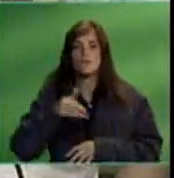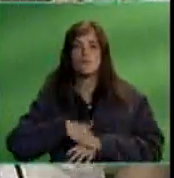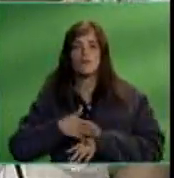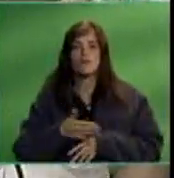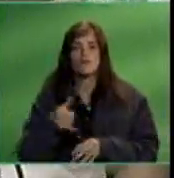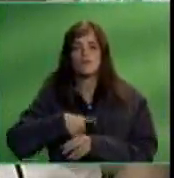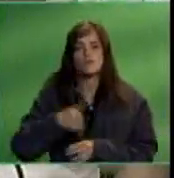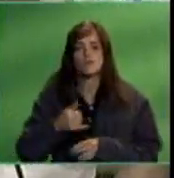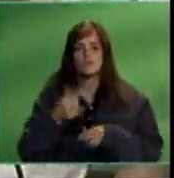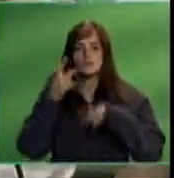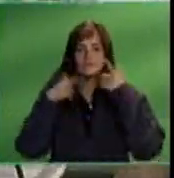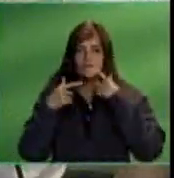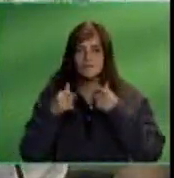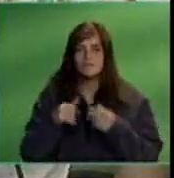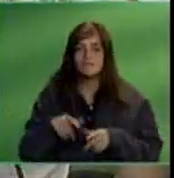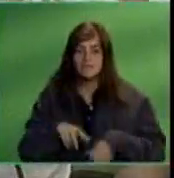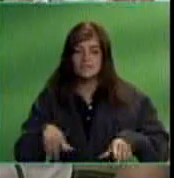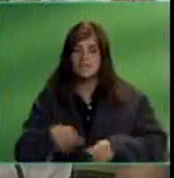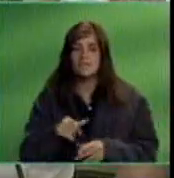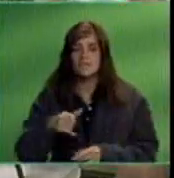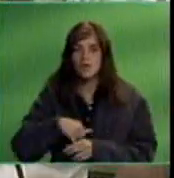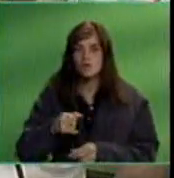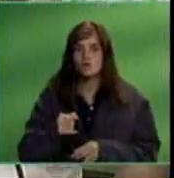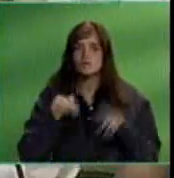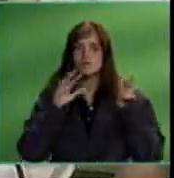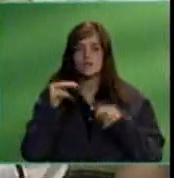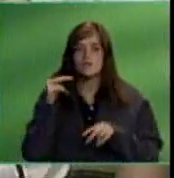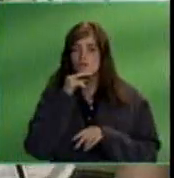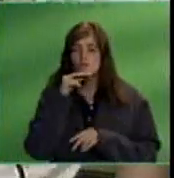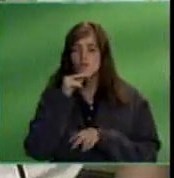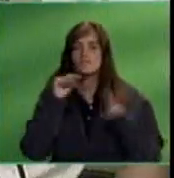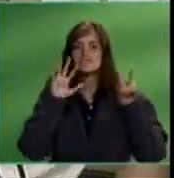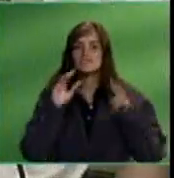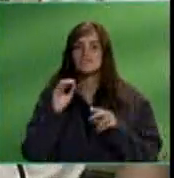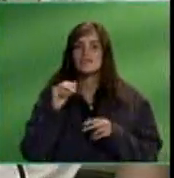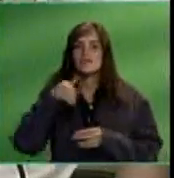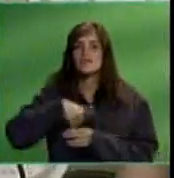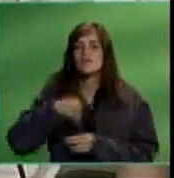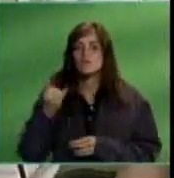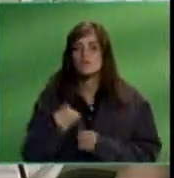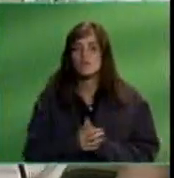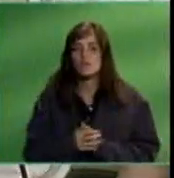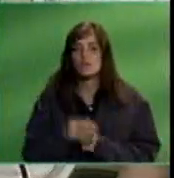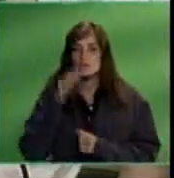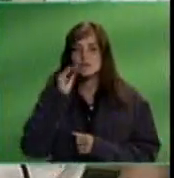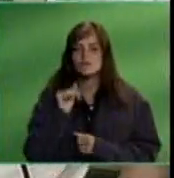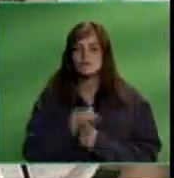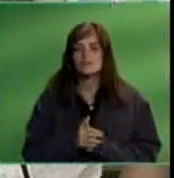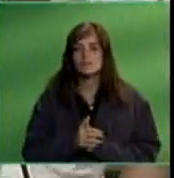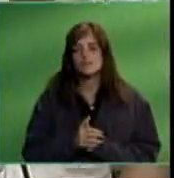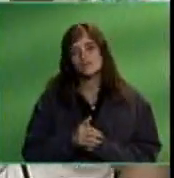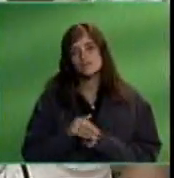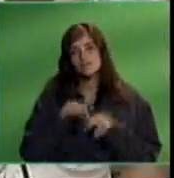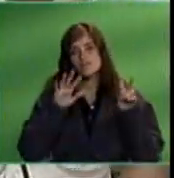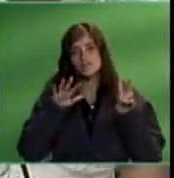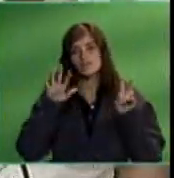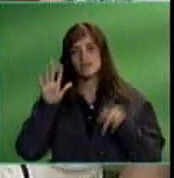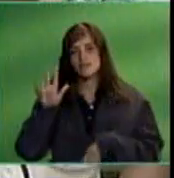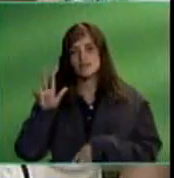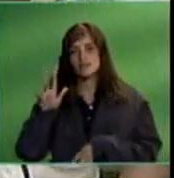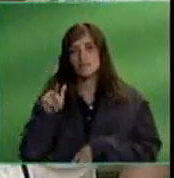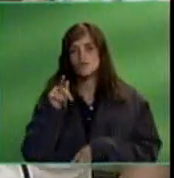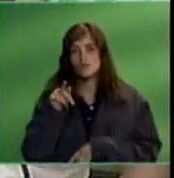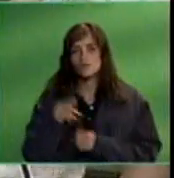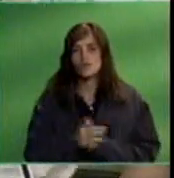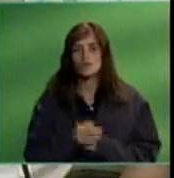voto Chávez sacó en ese centro electoral Chávez sacó el 7 de octubre siete votos y Nicolás Maduro 73 y usted sacó dos votos en el